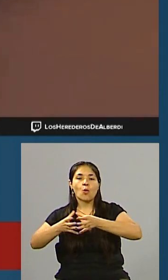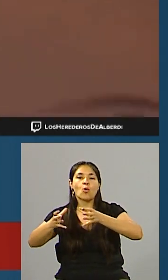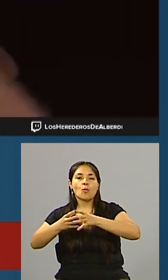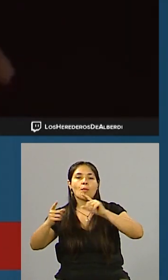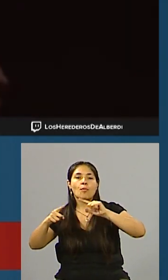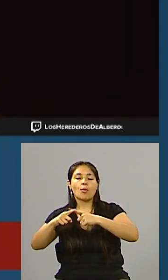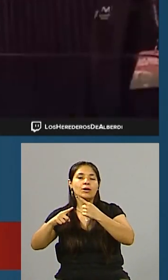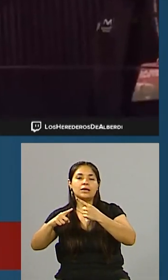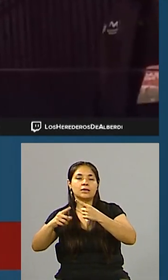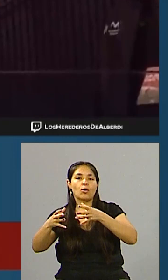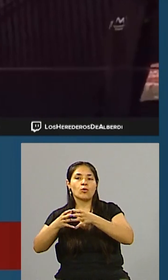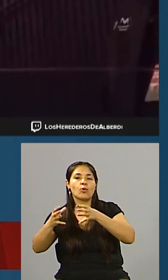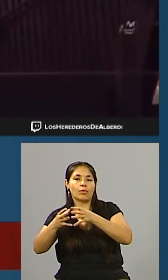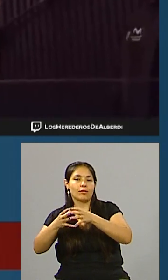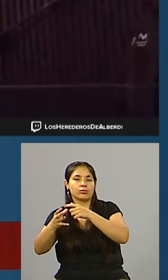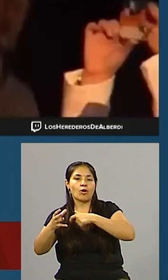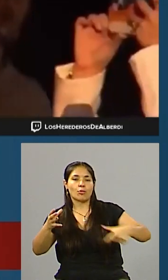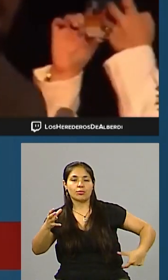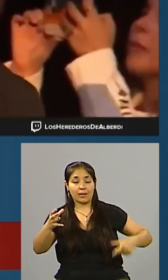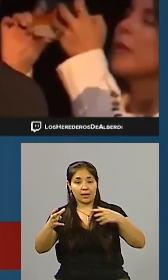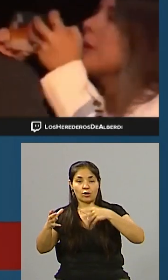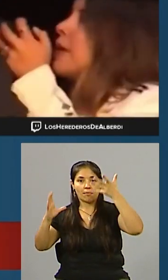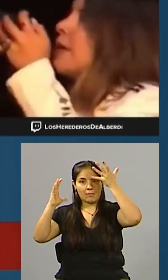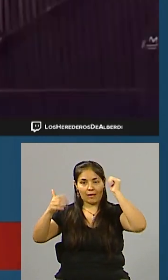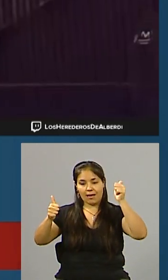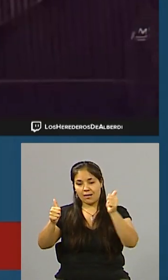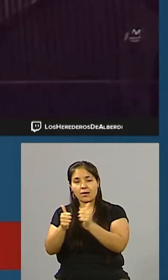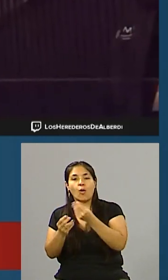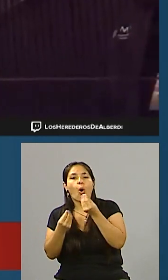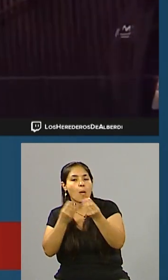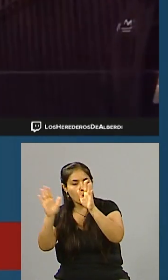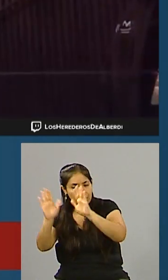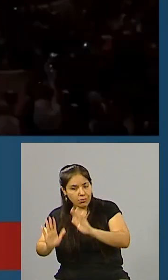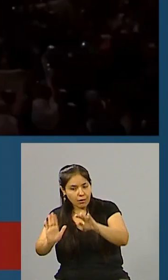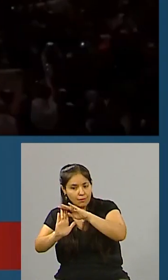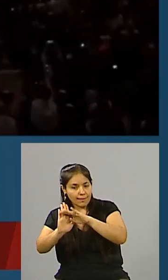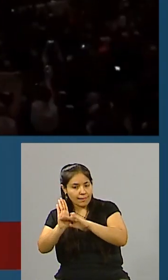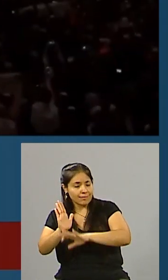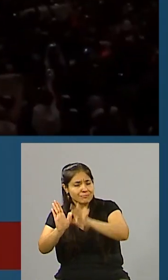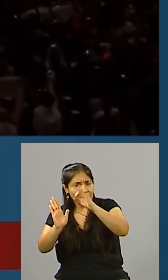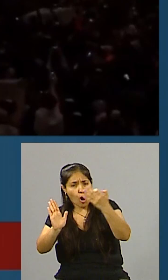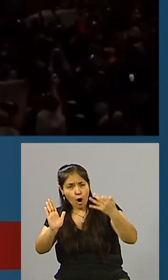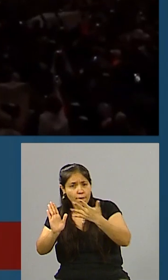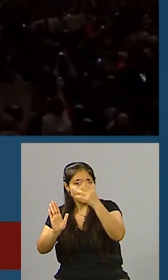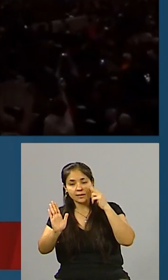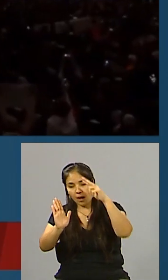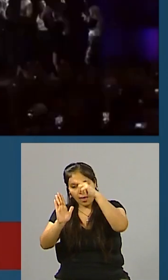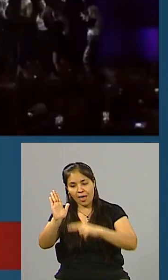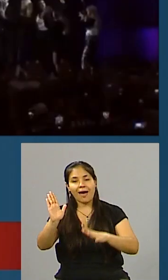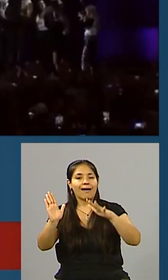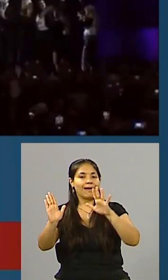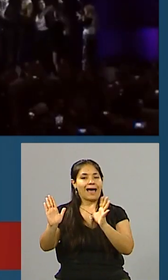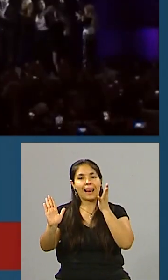ese elenco conformado por el presidente electo, como para empezar a tener alguna